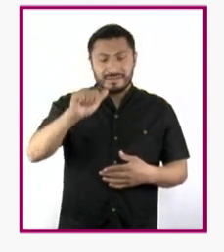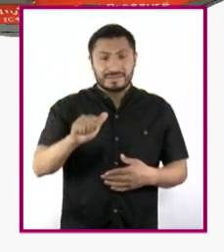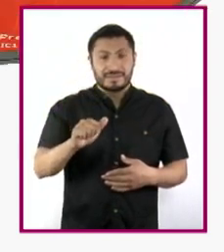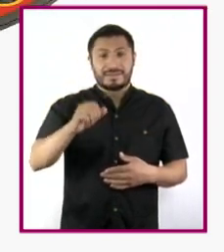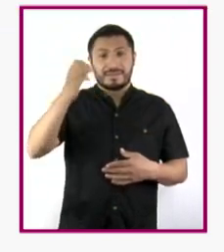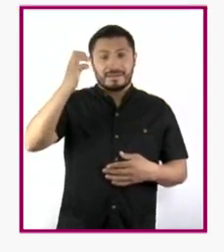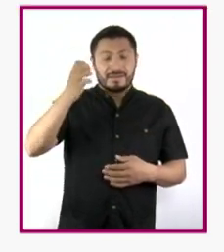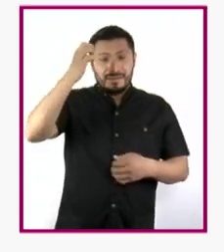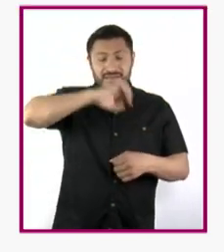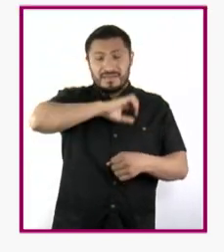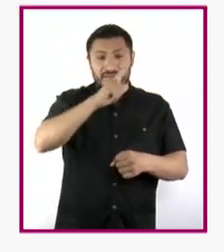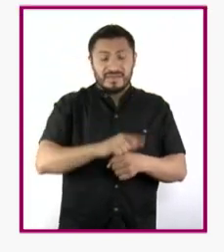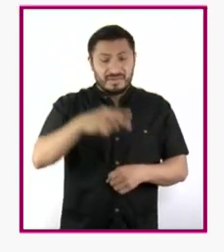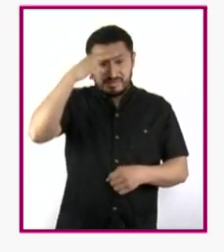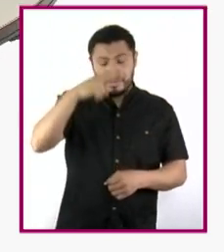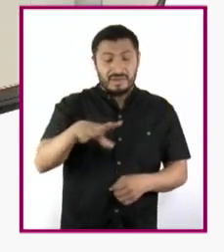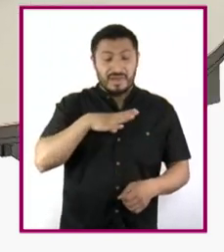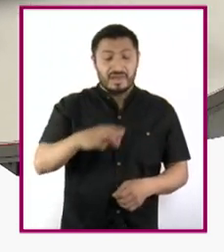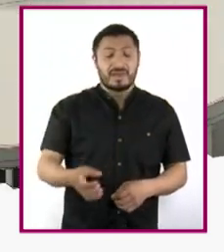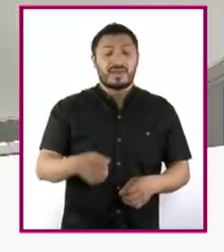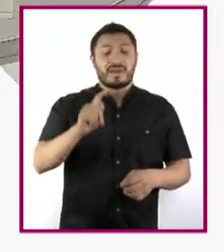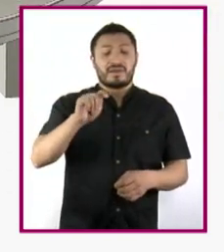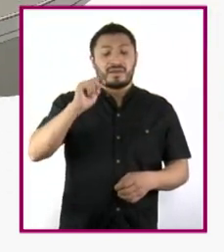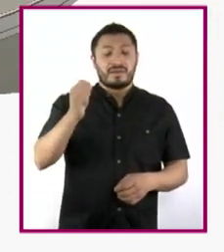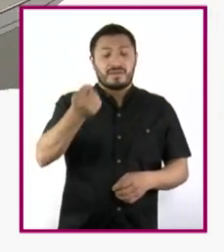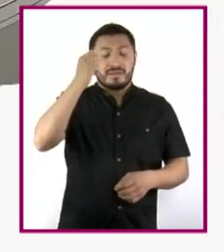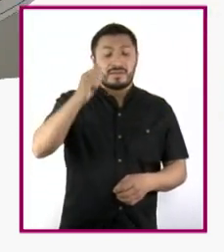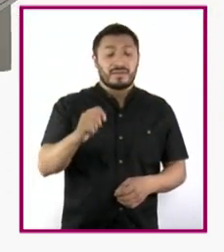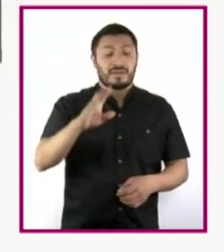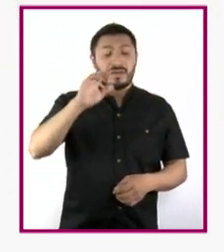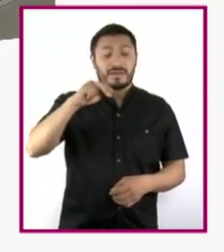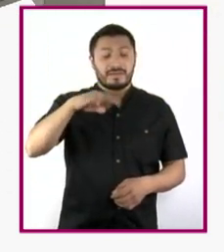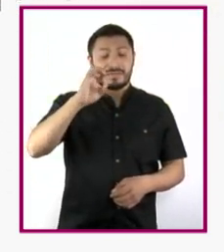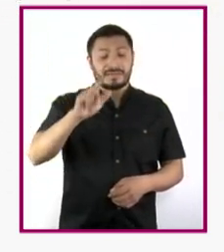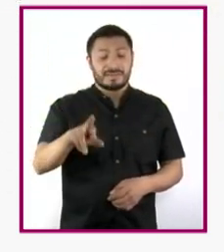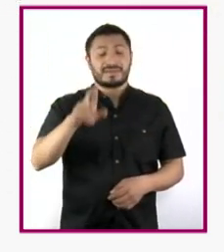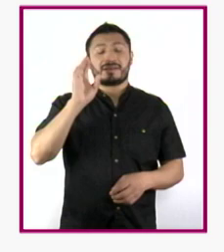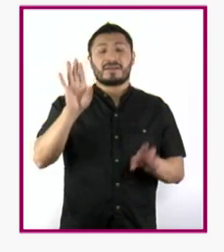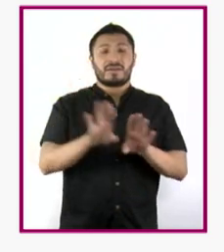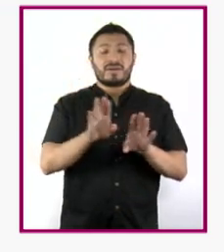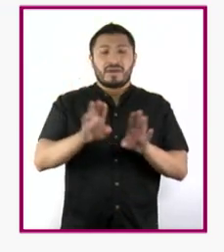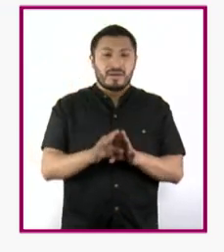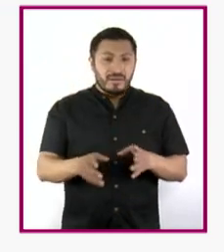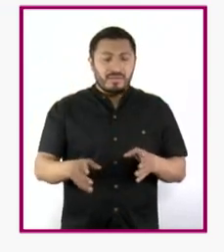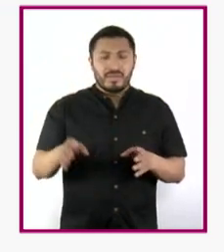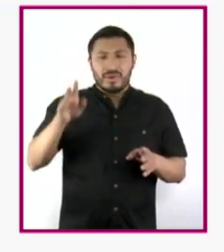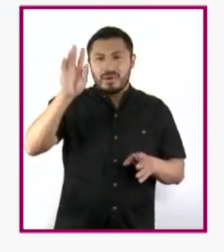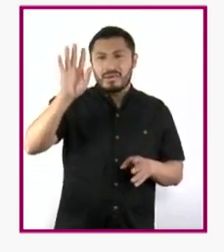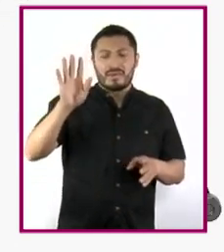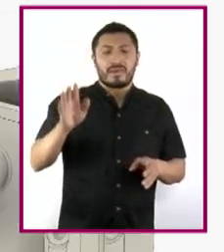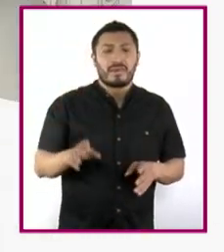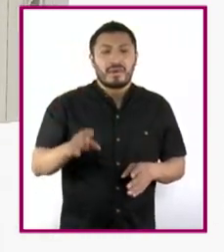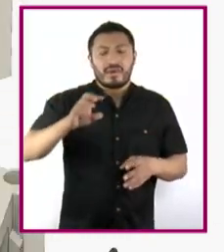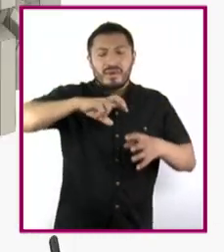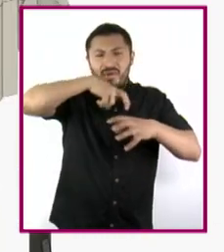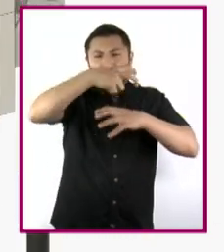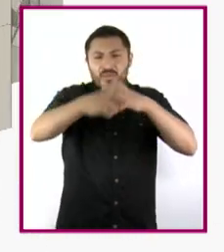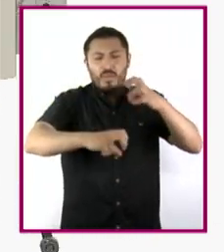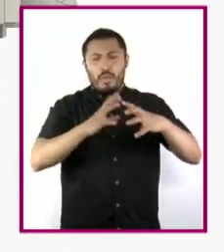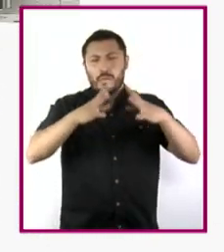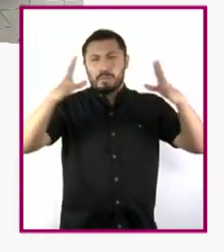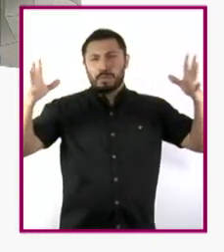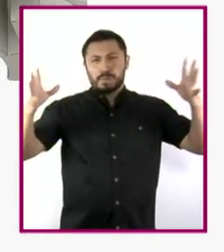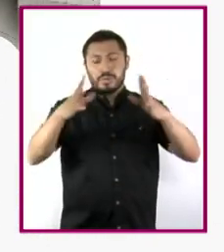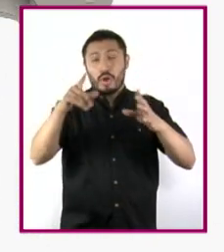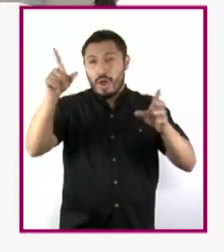era a través de tecnología CANSAT, que es básicamente emular las capacidades de un satélite de grandes proporciones, pero